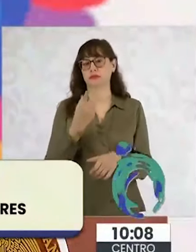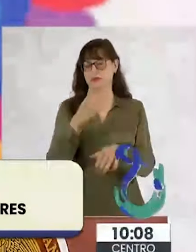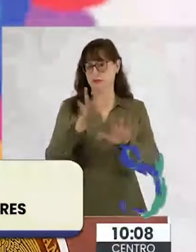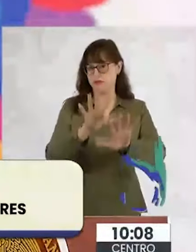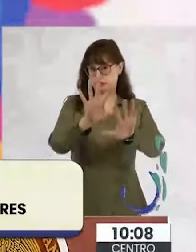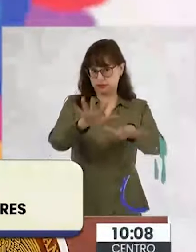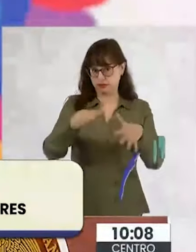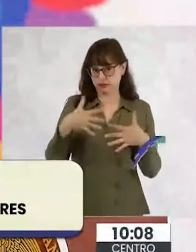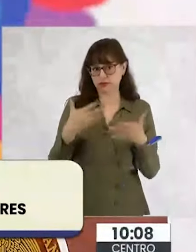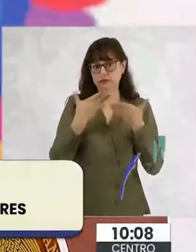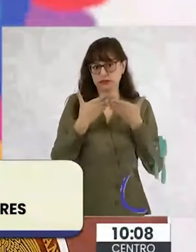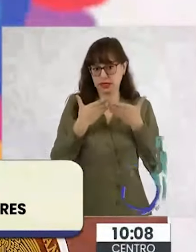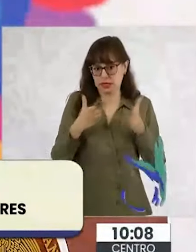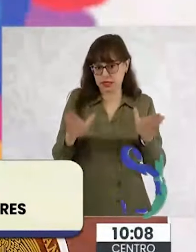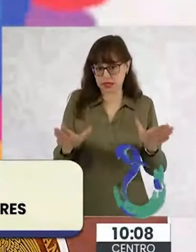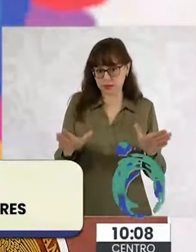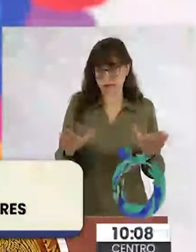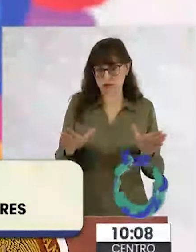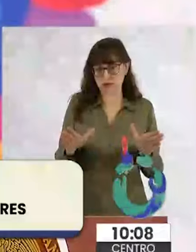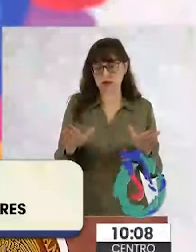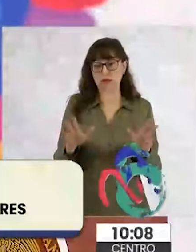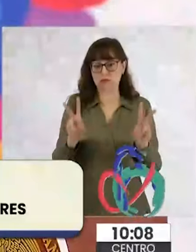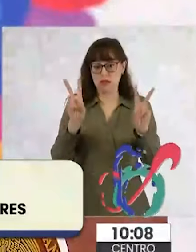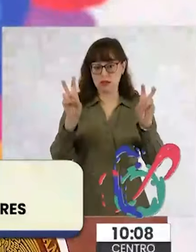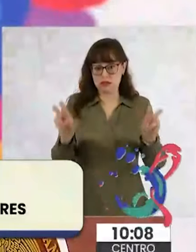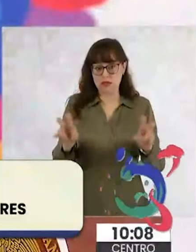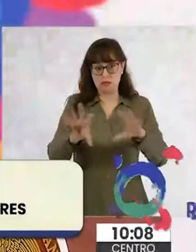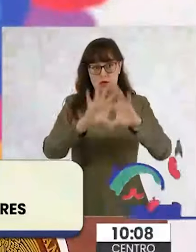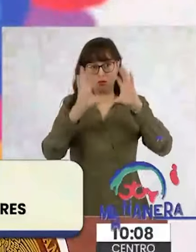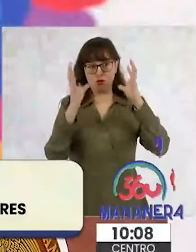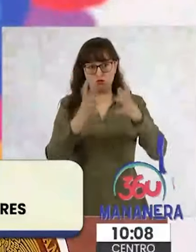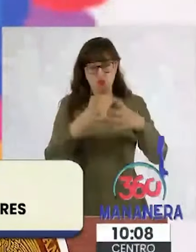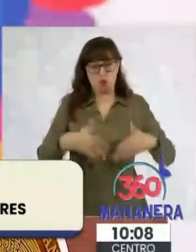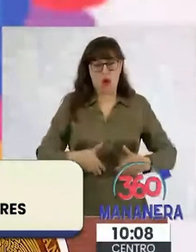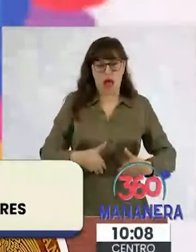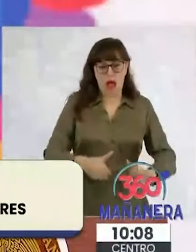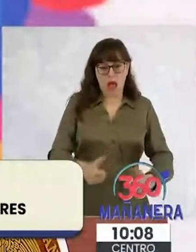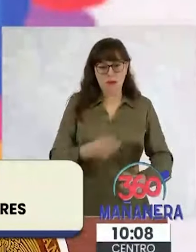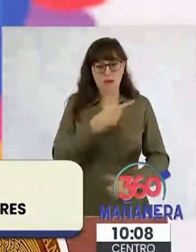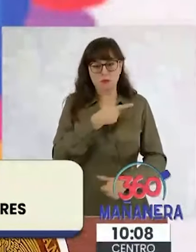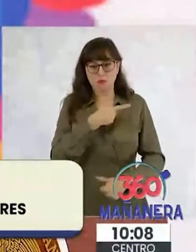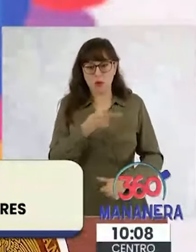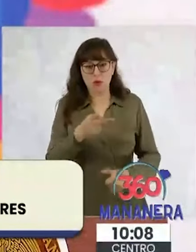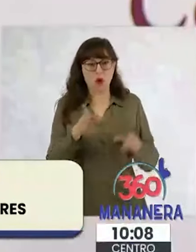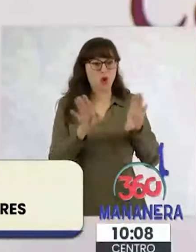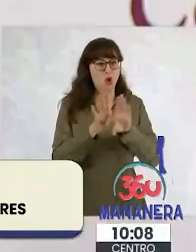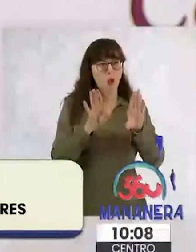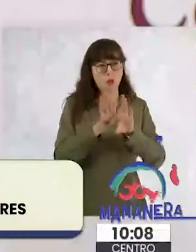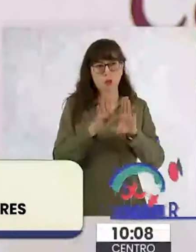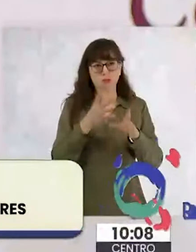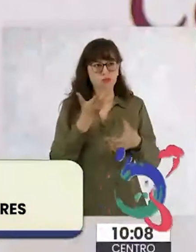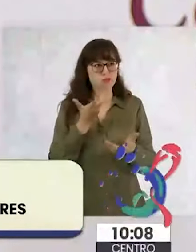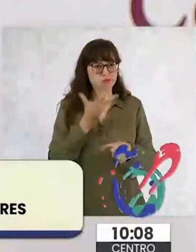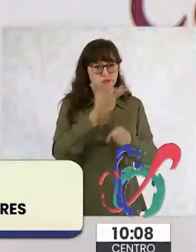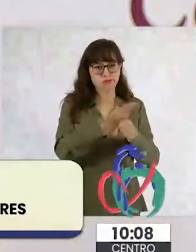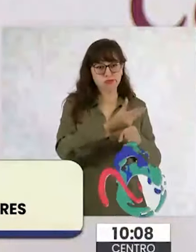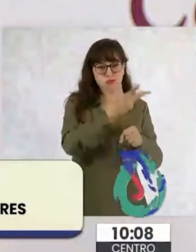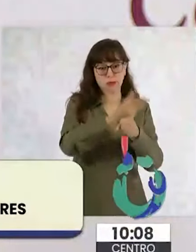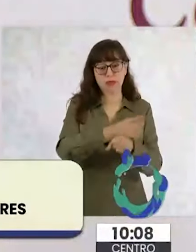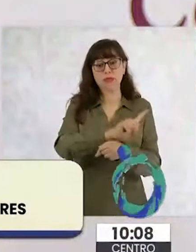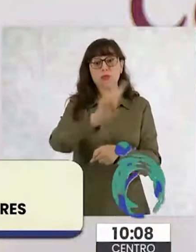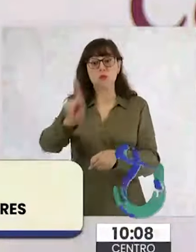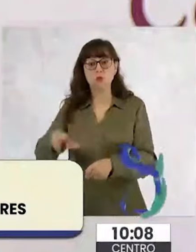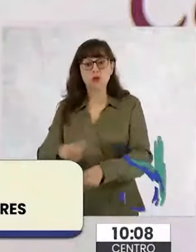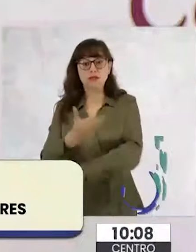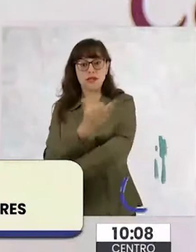es justamente sobre la lucha contra el hambre y la pobreza y otra por la tarde que será sobre la